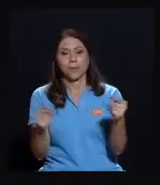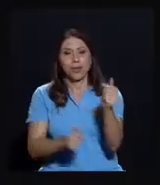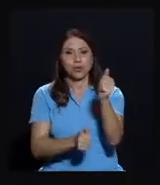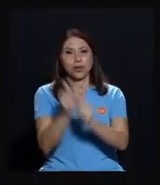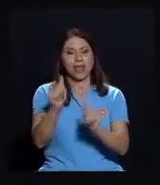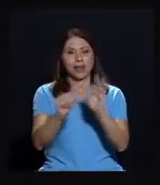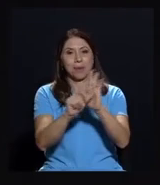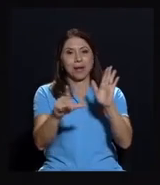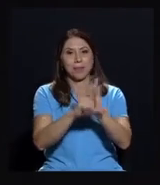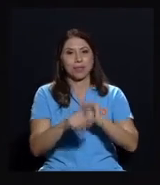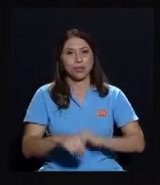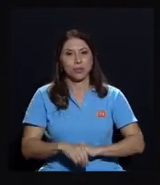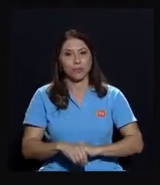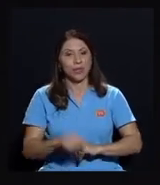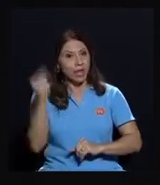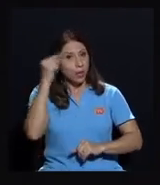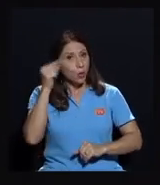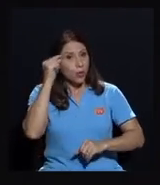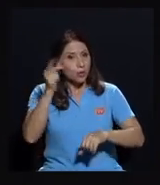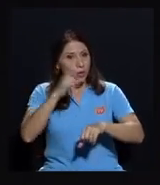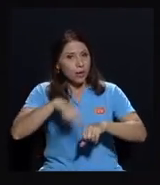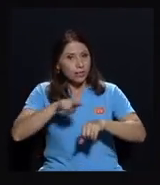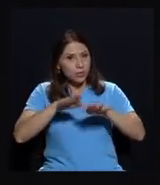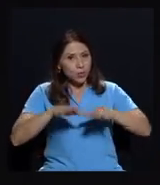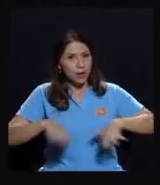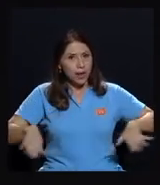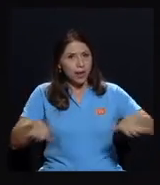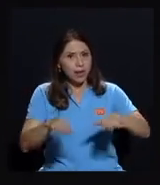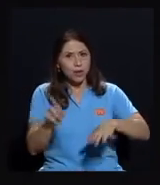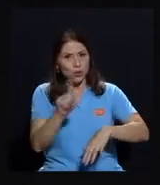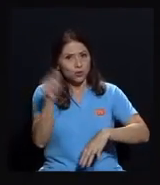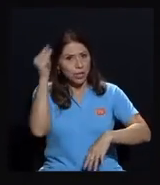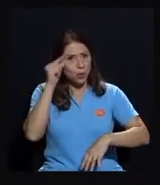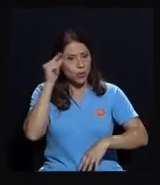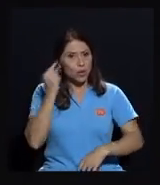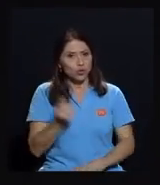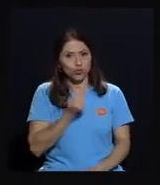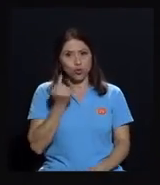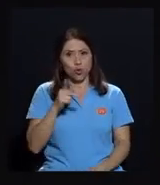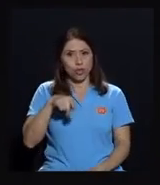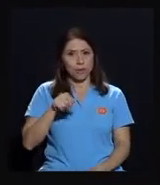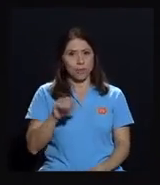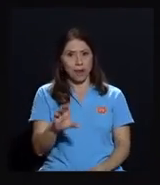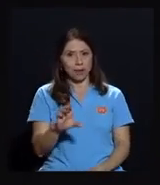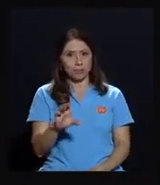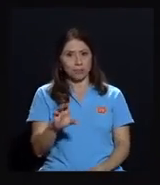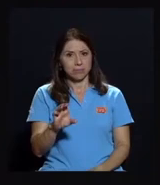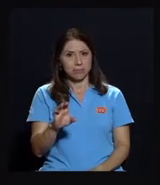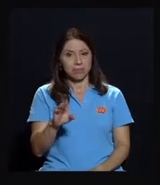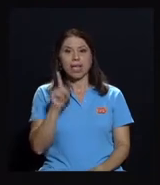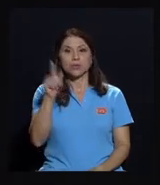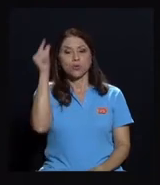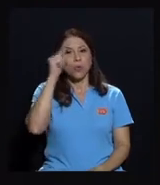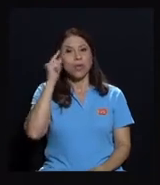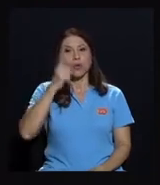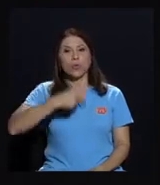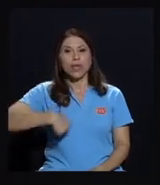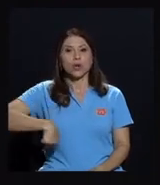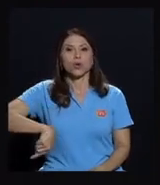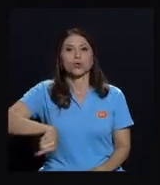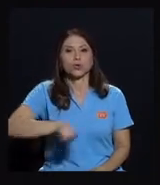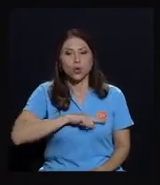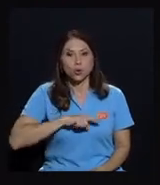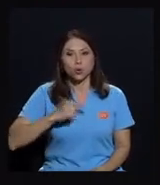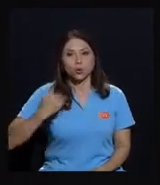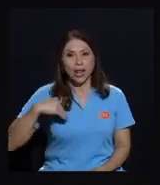o no el gobierno nacional no será un gobierno solo el pack como he dicho será un gobierno de nosotros de las y los